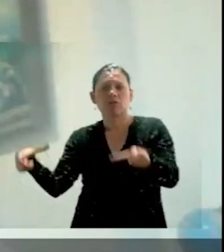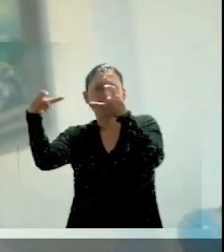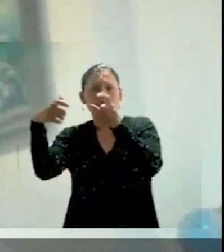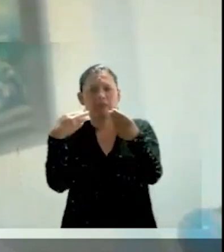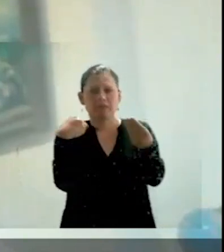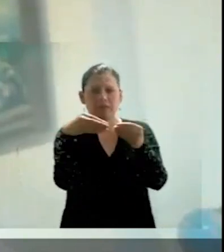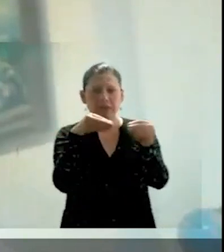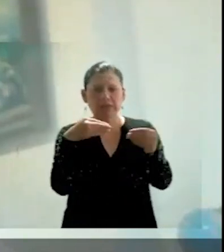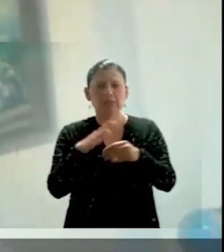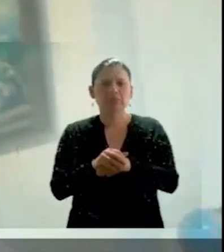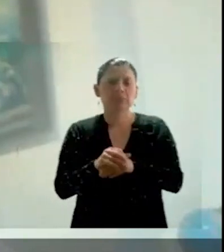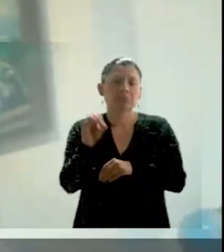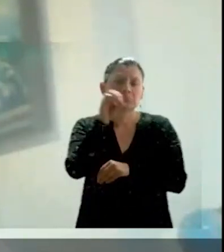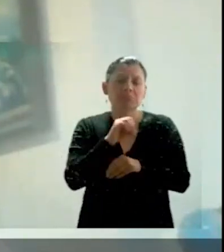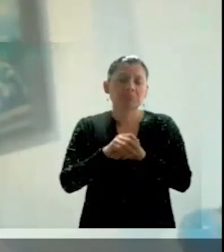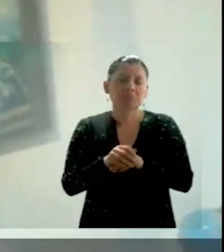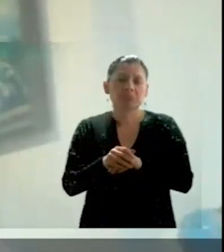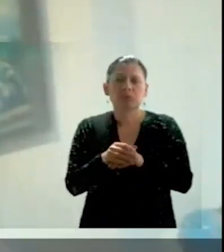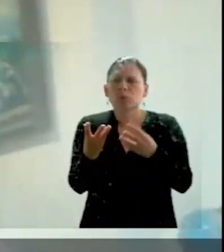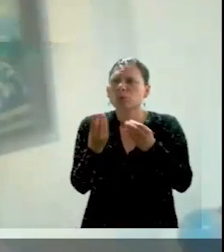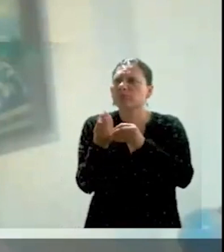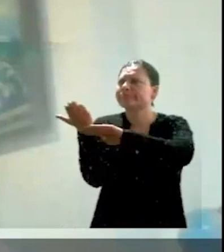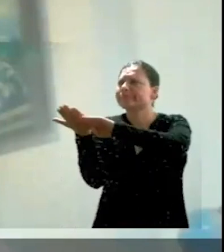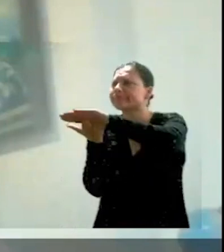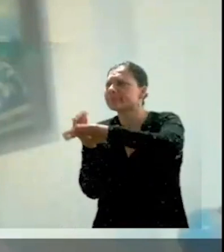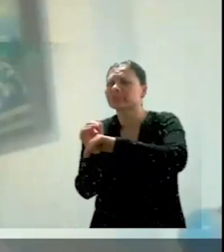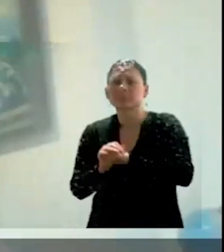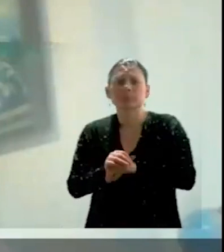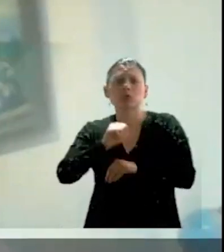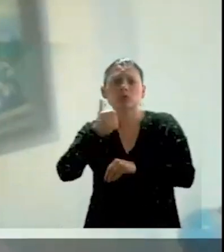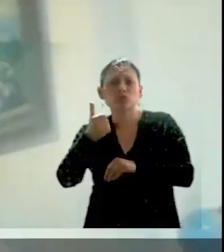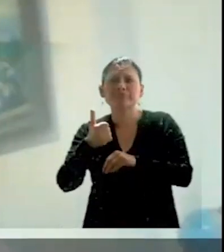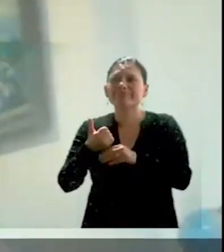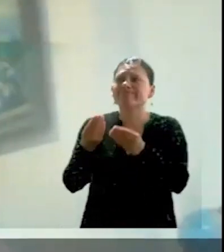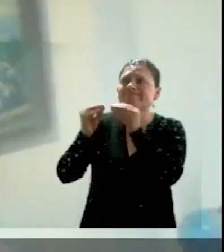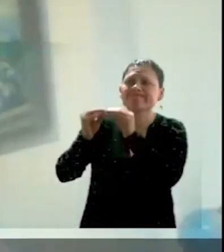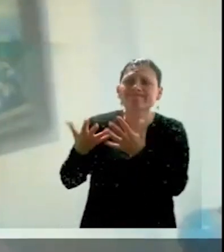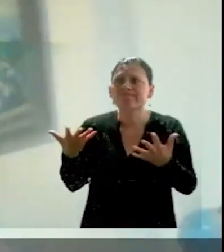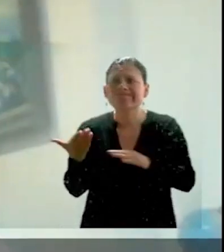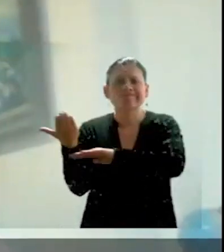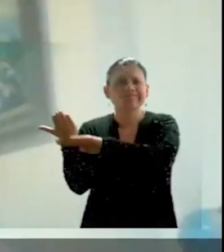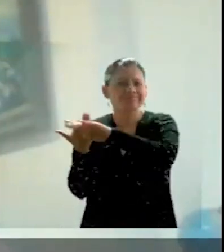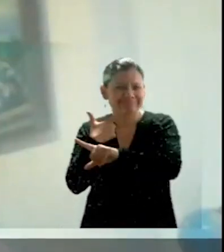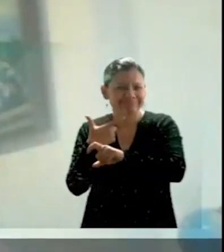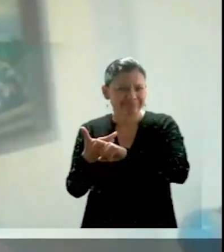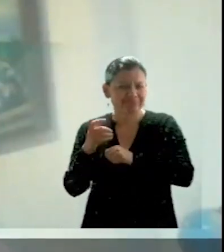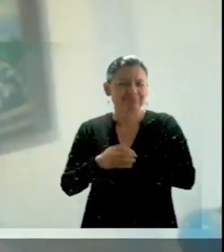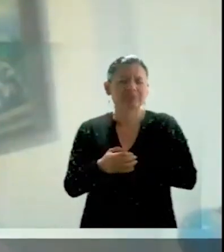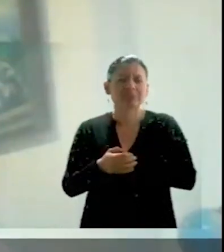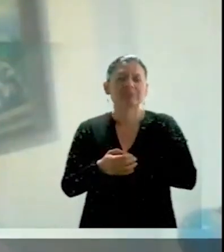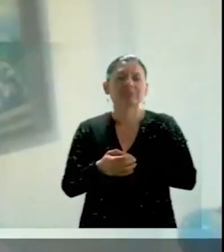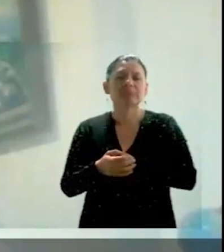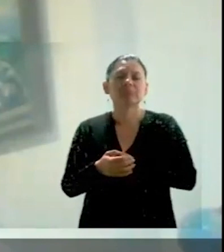en los que la exigencia de acudir al otro medio que posiblemente tengan se hace